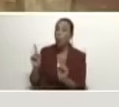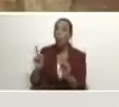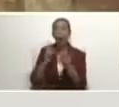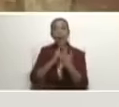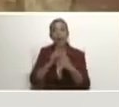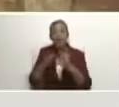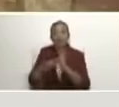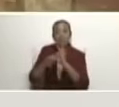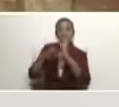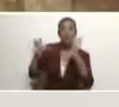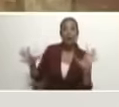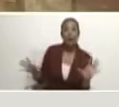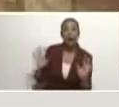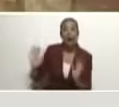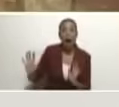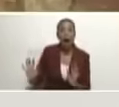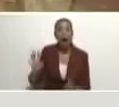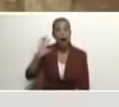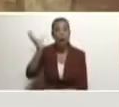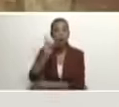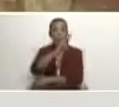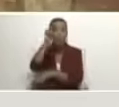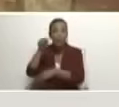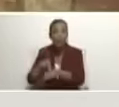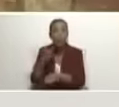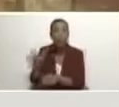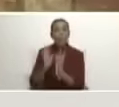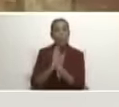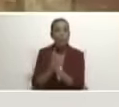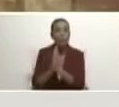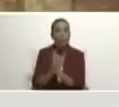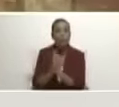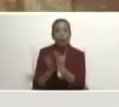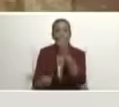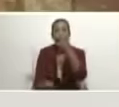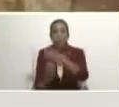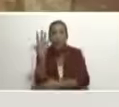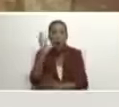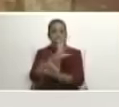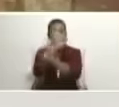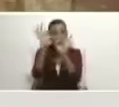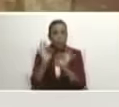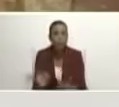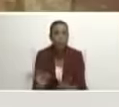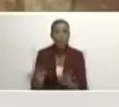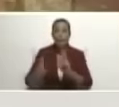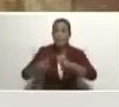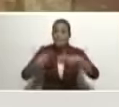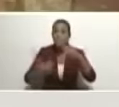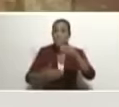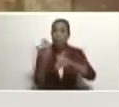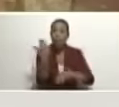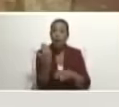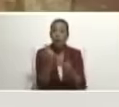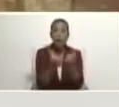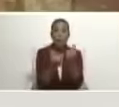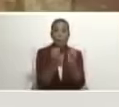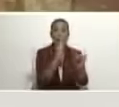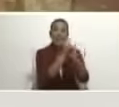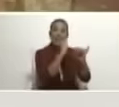Ahí la Asamblea Nacional tiene que jugar un papel estelar. Esta muy moderna ley de comercio